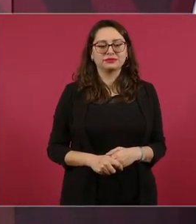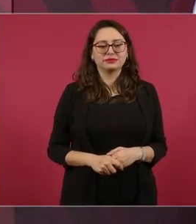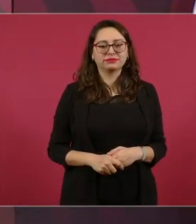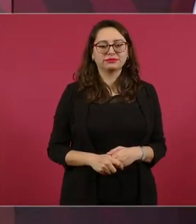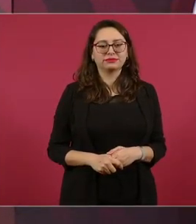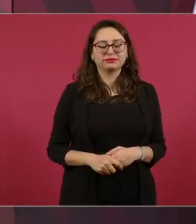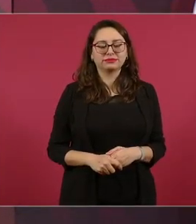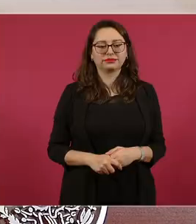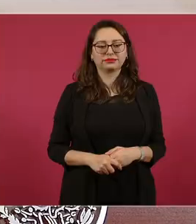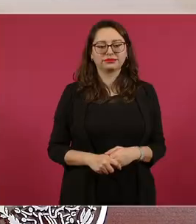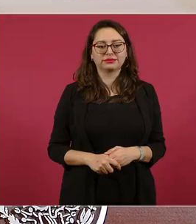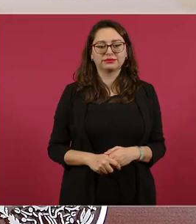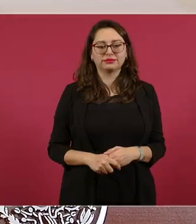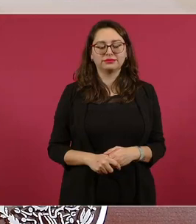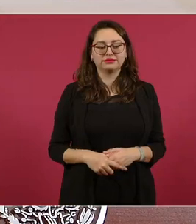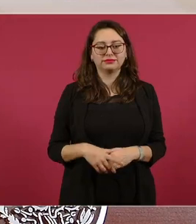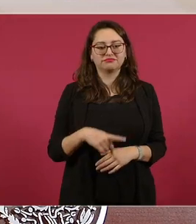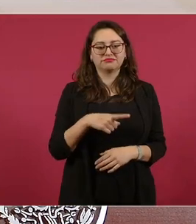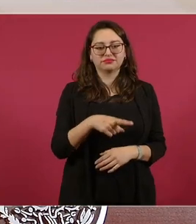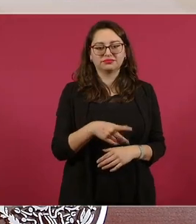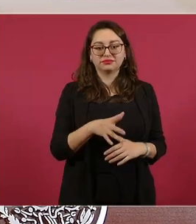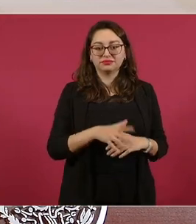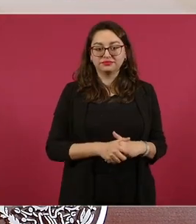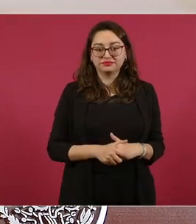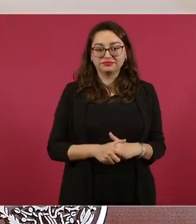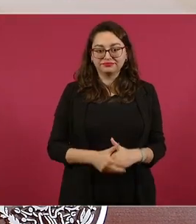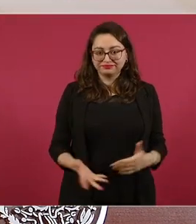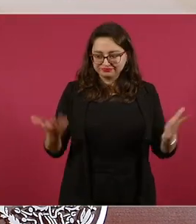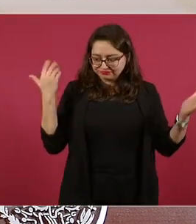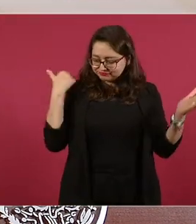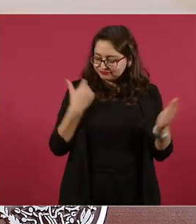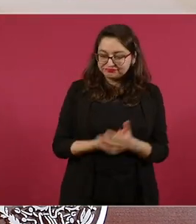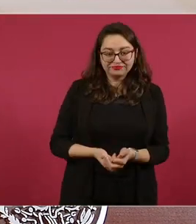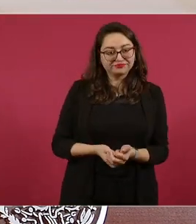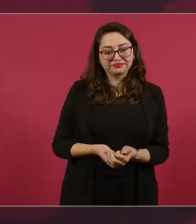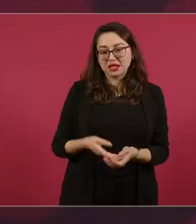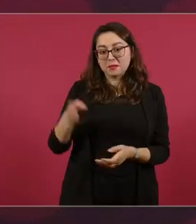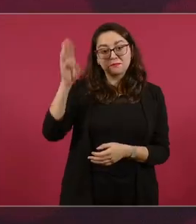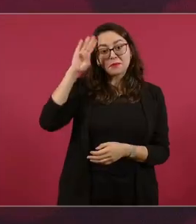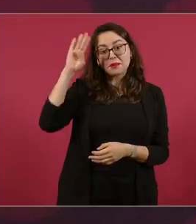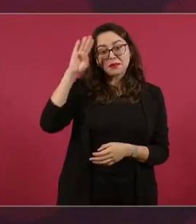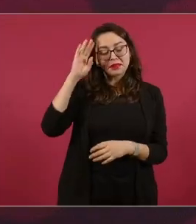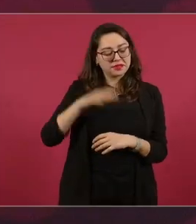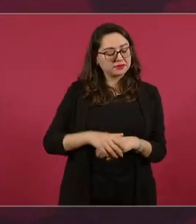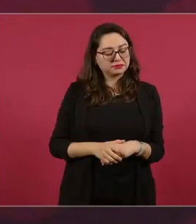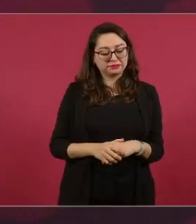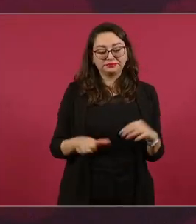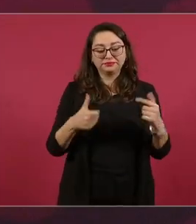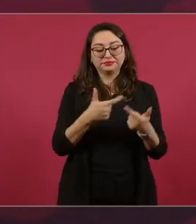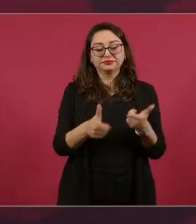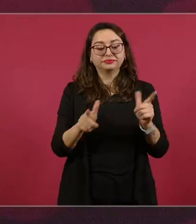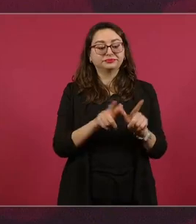Qué barbaridad, dice. ¿Cómo son rateros? Los de un partido, no voy a mencionar cuál.